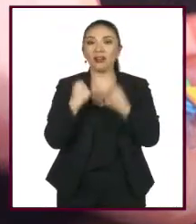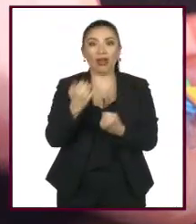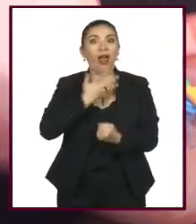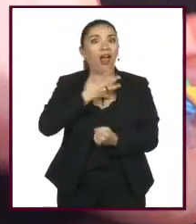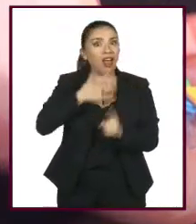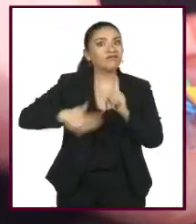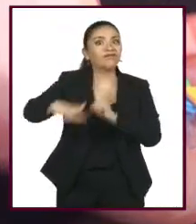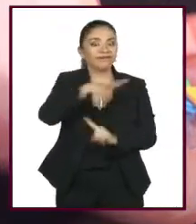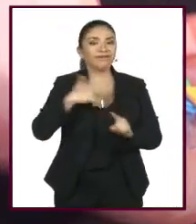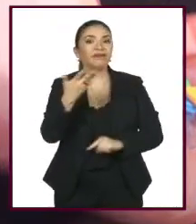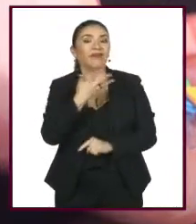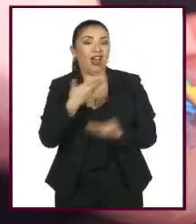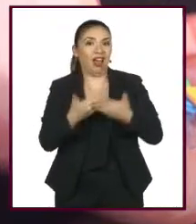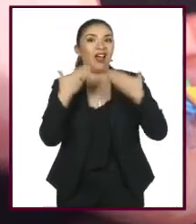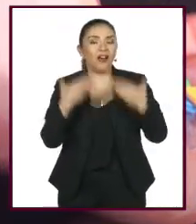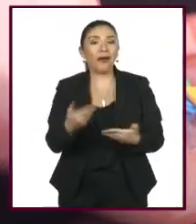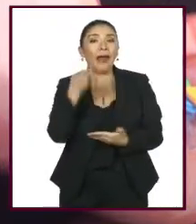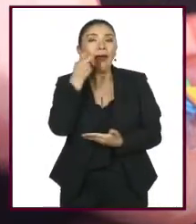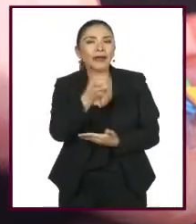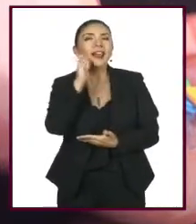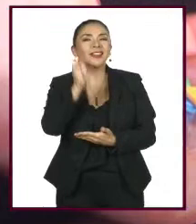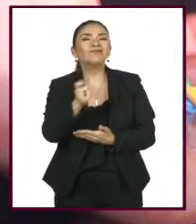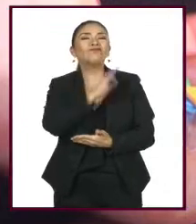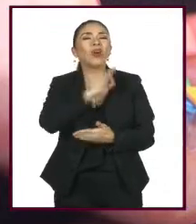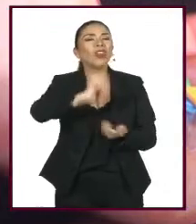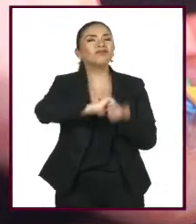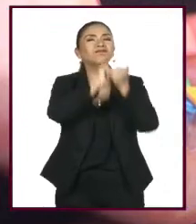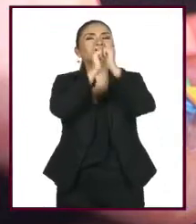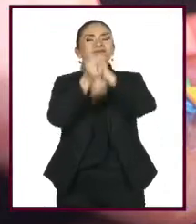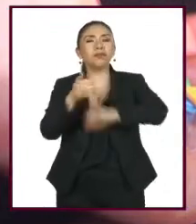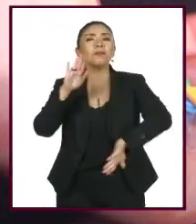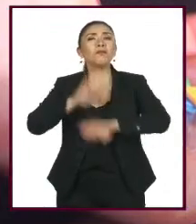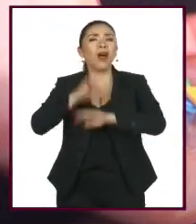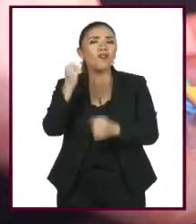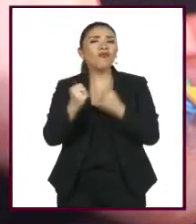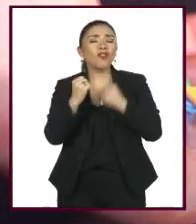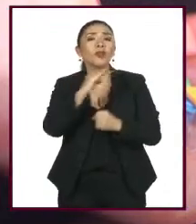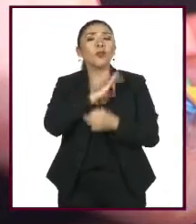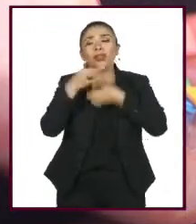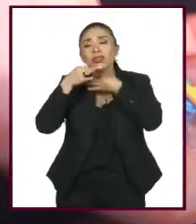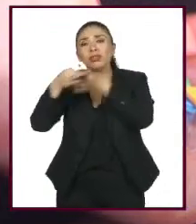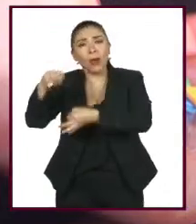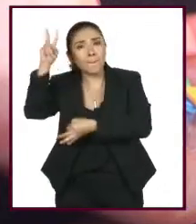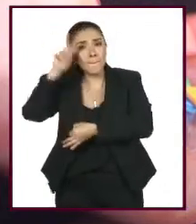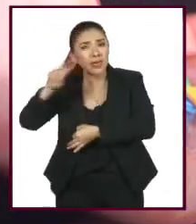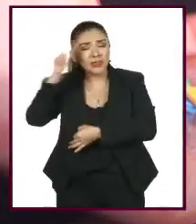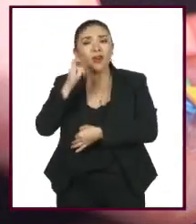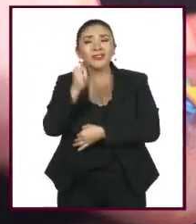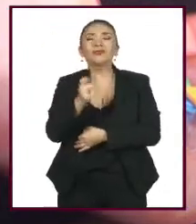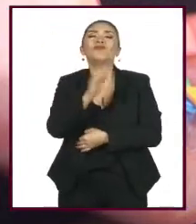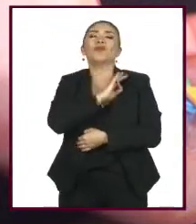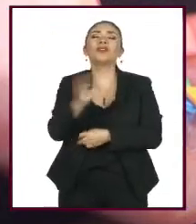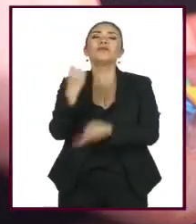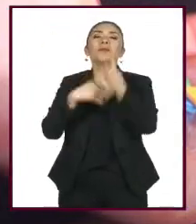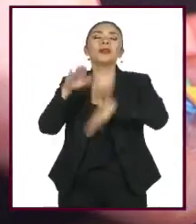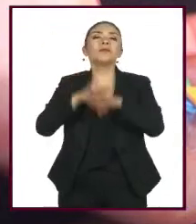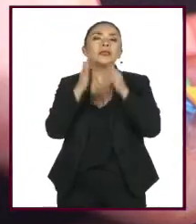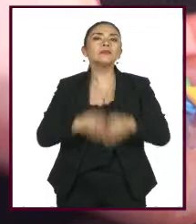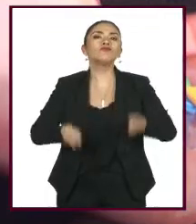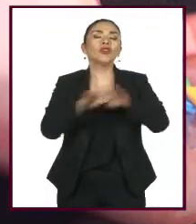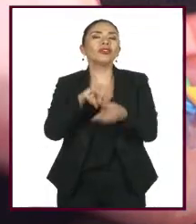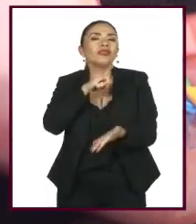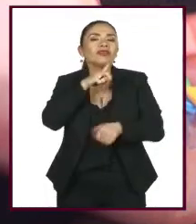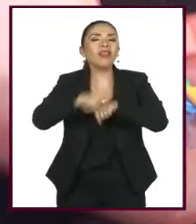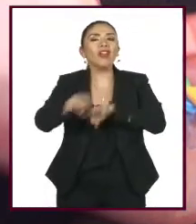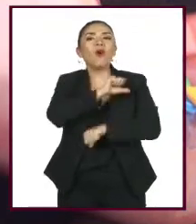que existen actualmente y que tiene como consecuencia un alto potencial de adicción y la posibilidad de generar importantes daños